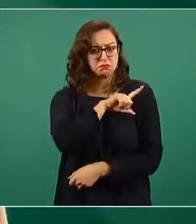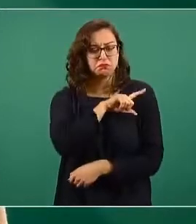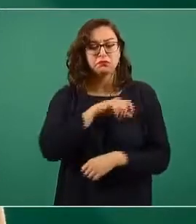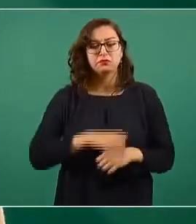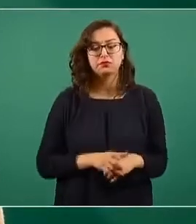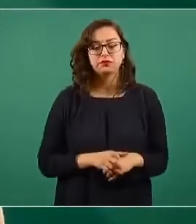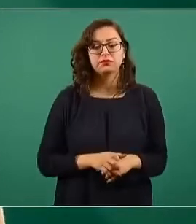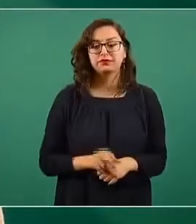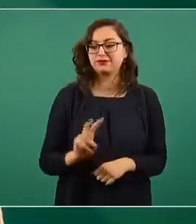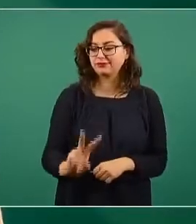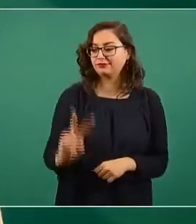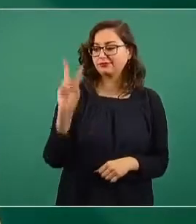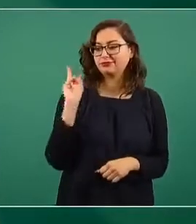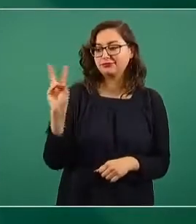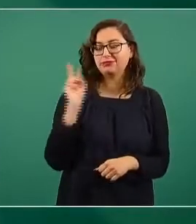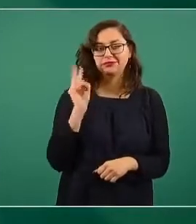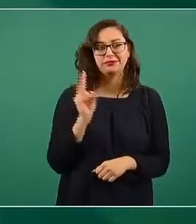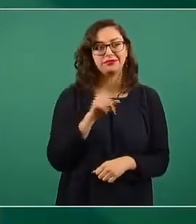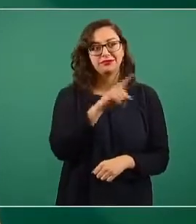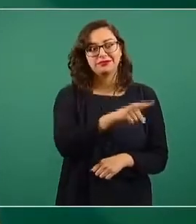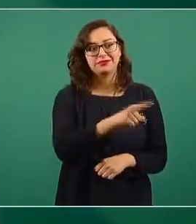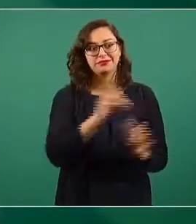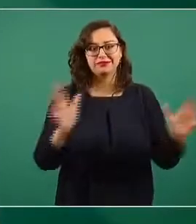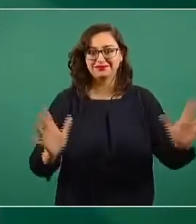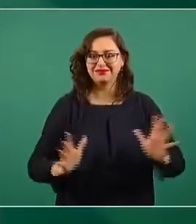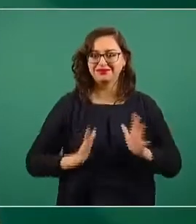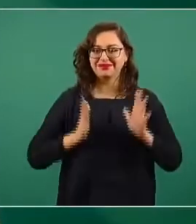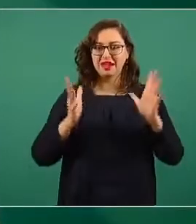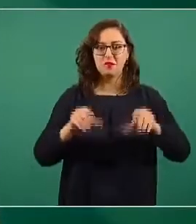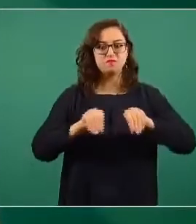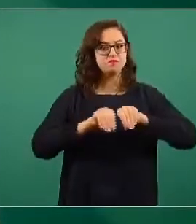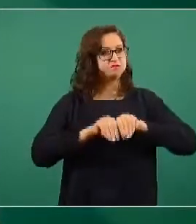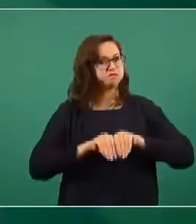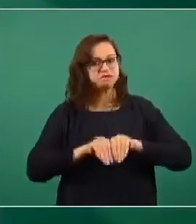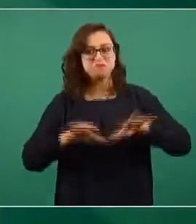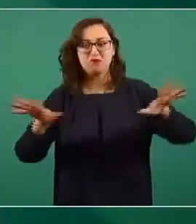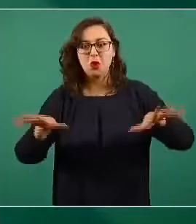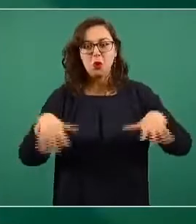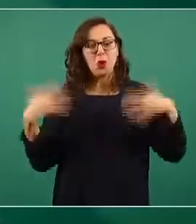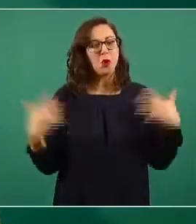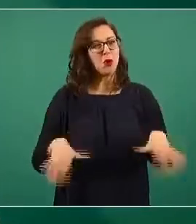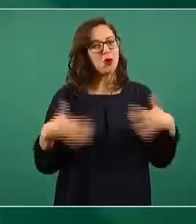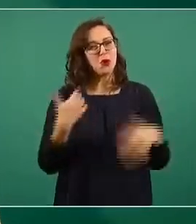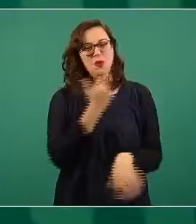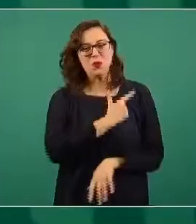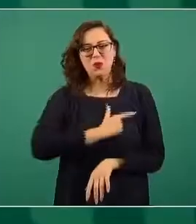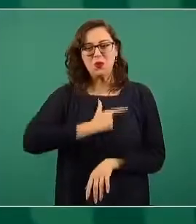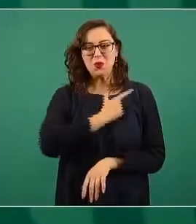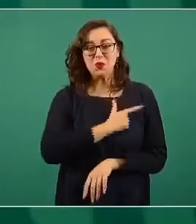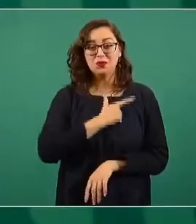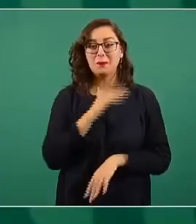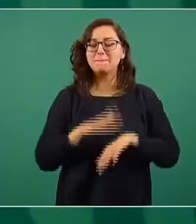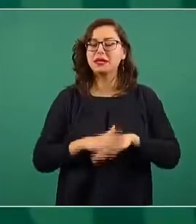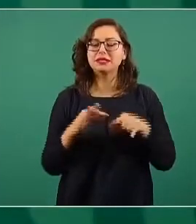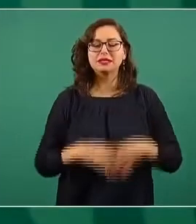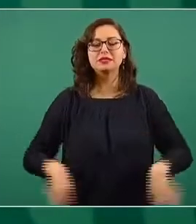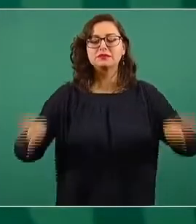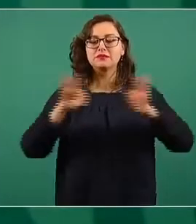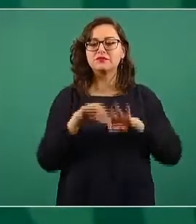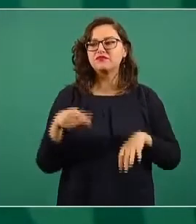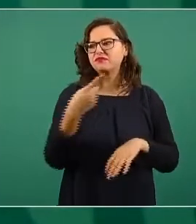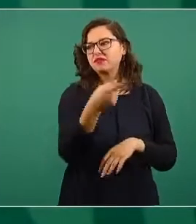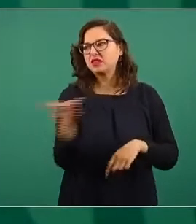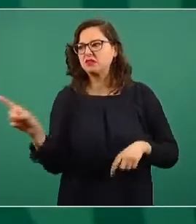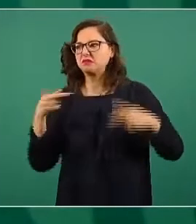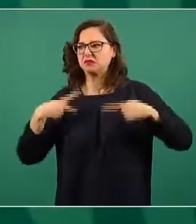gusto que nos dirigiera un mensaje, sobre todo para callar aquellas voces que habían estado circulando, algunos temas que